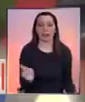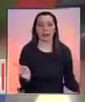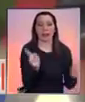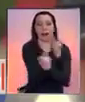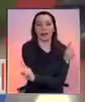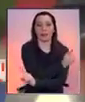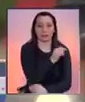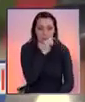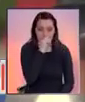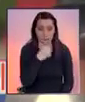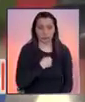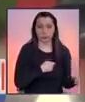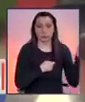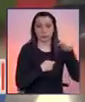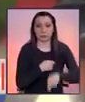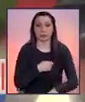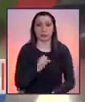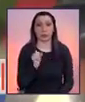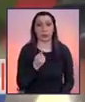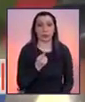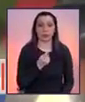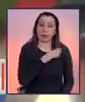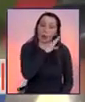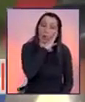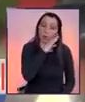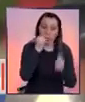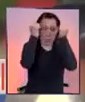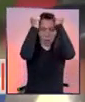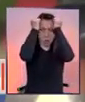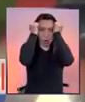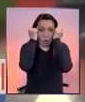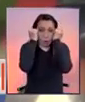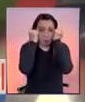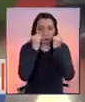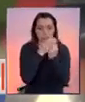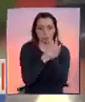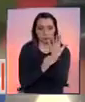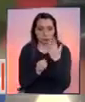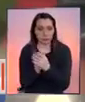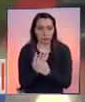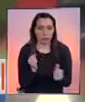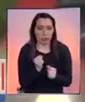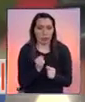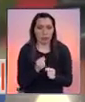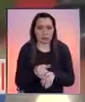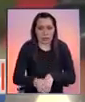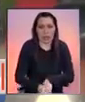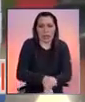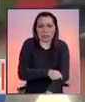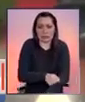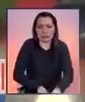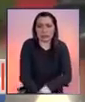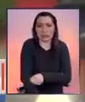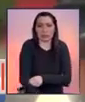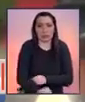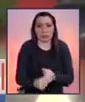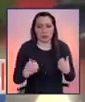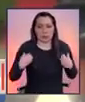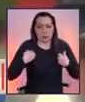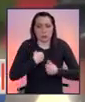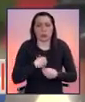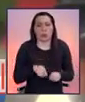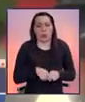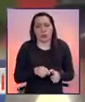llegué, yo el primer año que estuve dormía con gorro, con guante, con calcetín, con todo, como